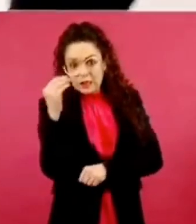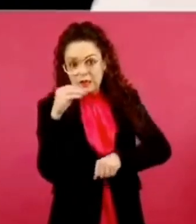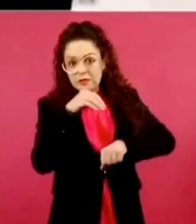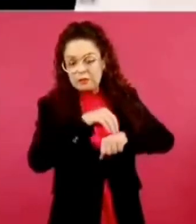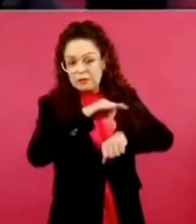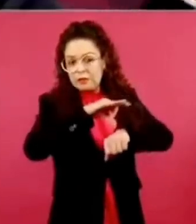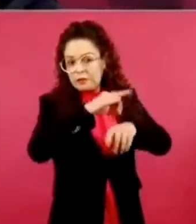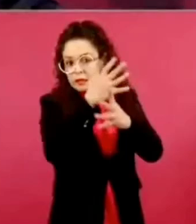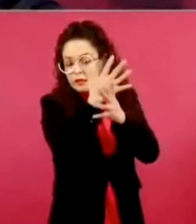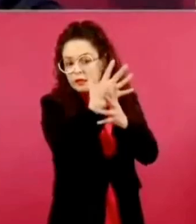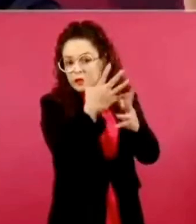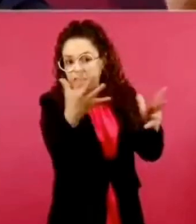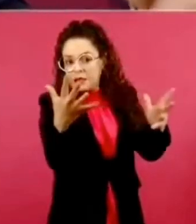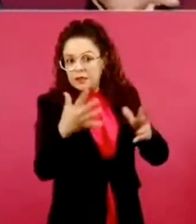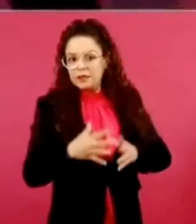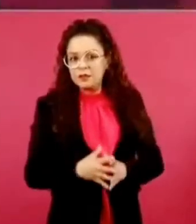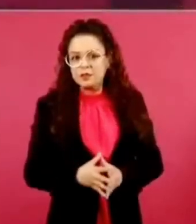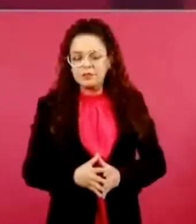Llegaron a decir